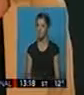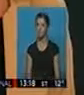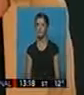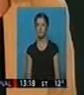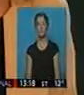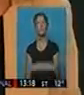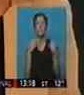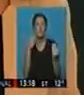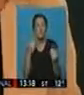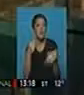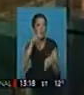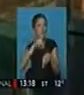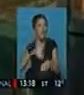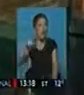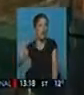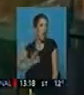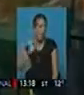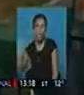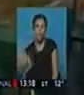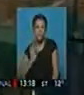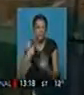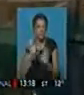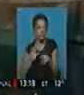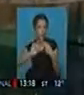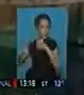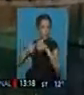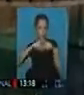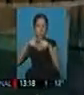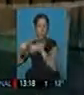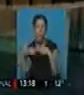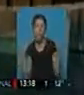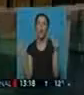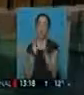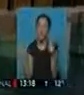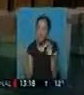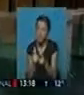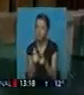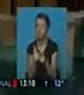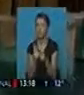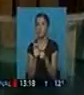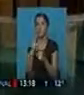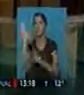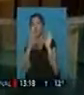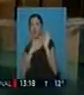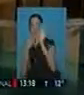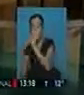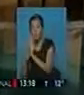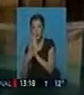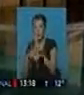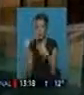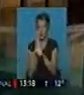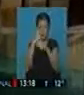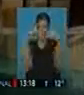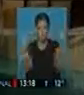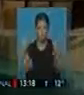tanto tiempo? ¿Por qué tantos años? ¿Por qué tantas ruedas, encuentros, propuestas? Y no se pudo cerrar. Y va a